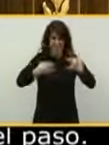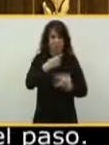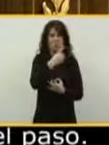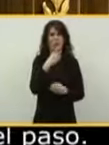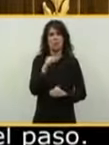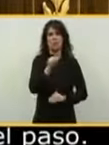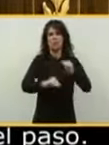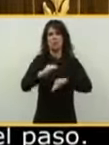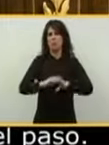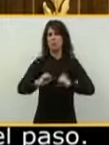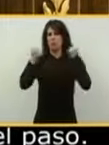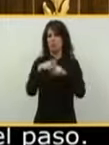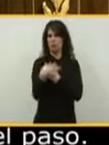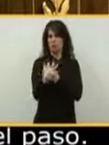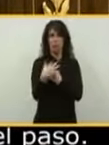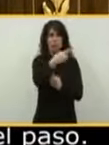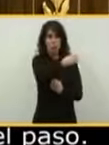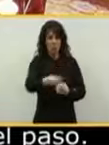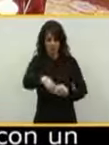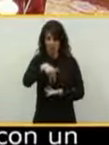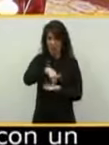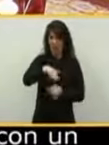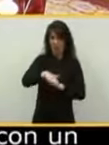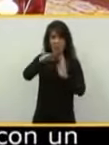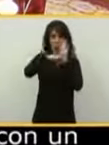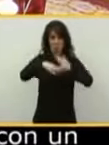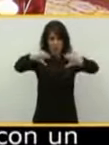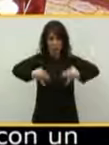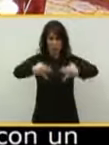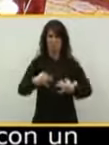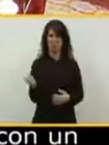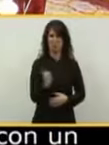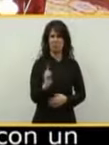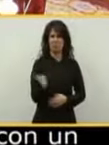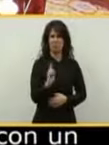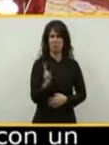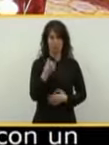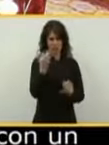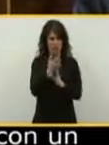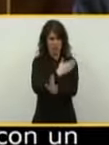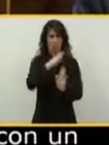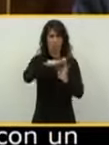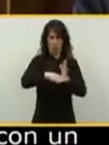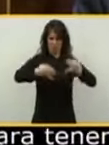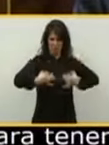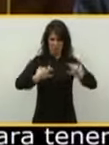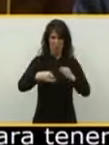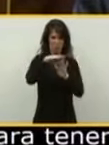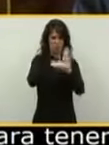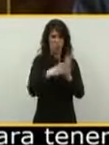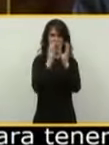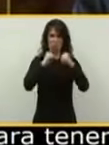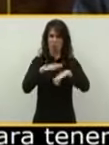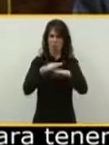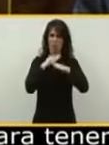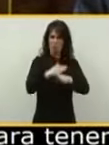esta Cámara con un programa de verdad, acordado para tener los suficientes apoyos y, por tanto, susceptible de